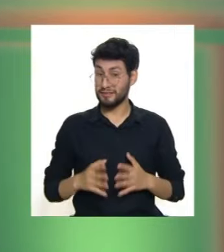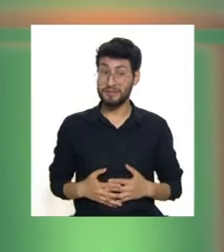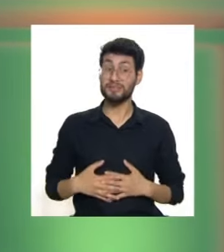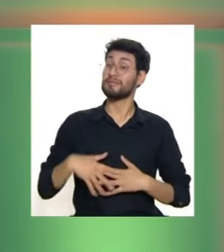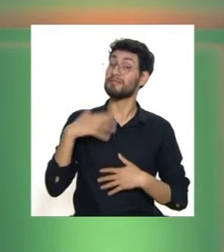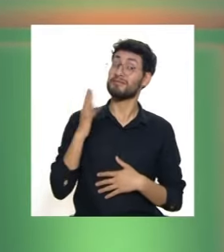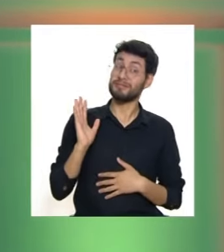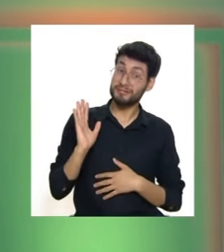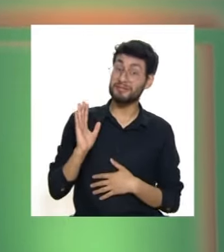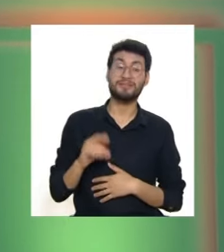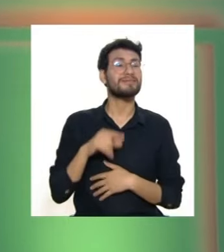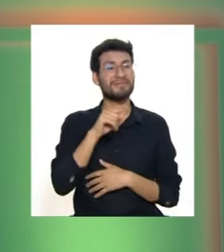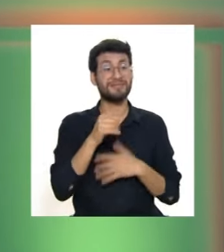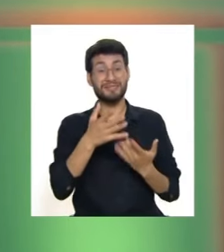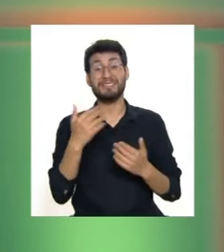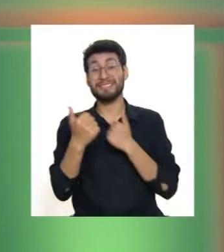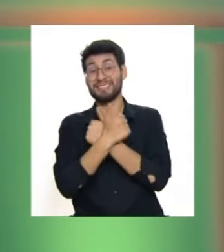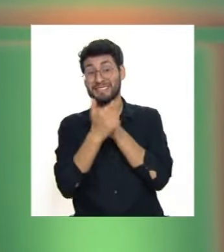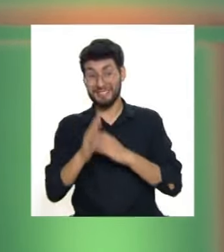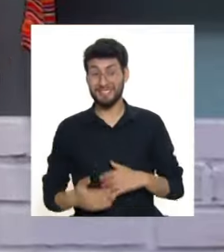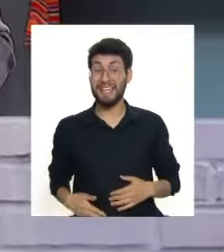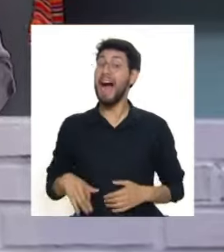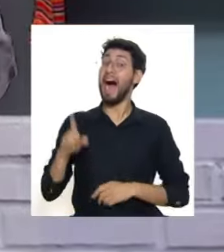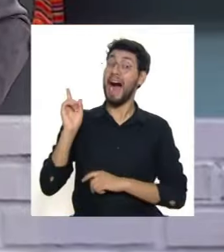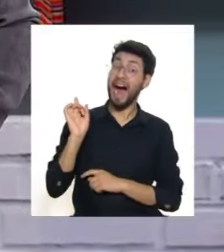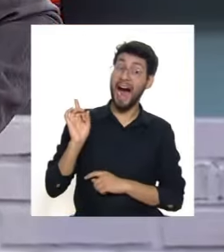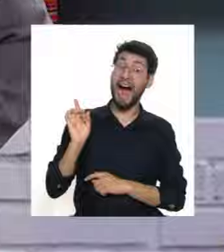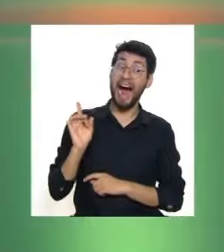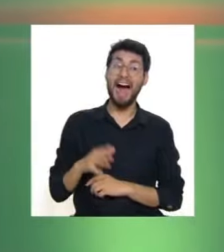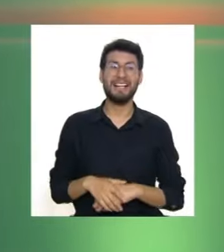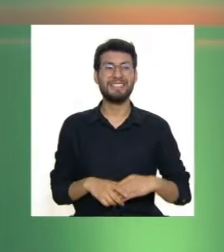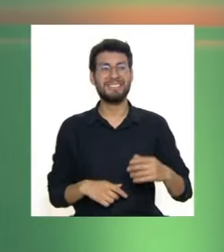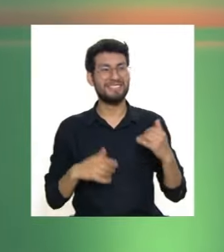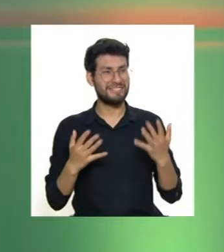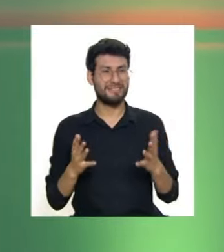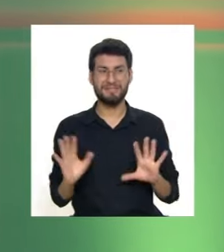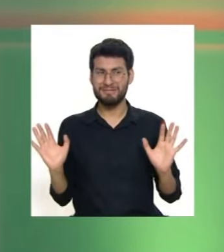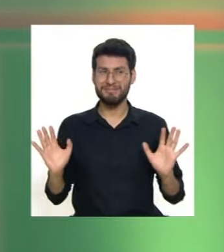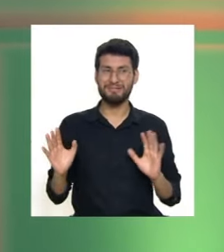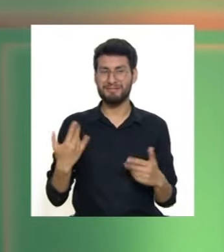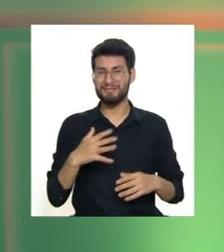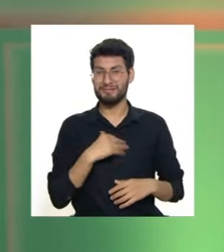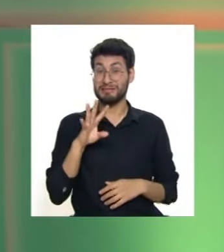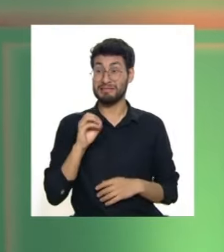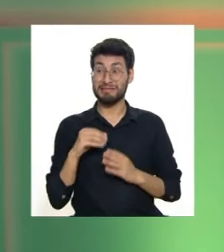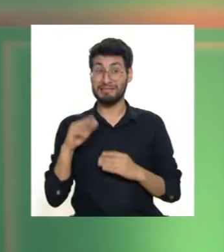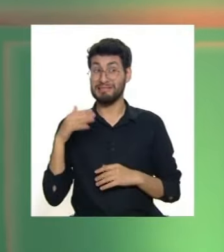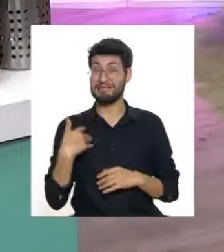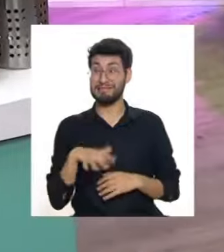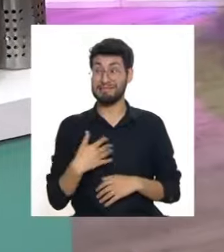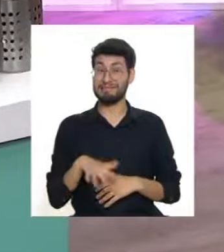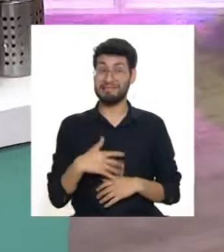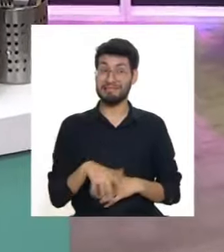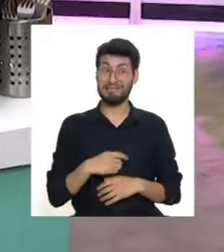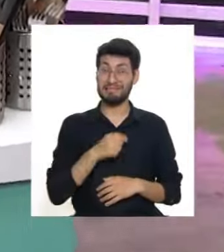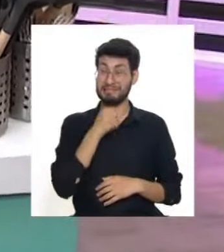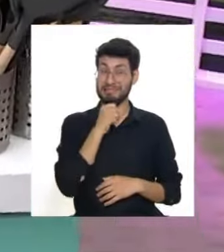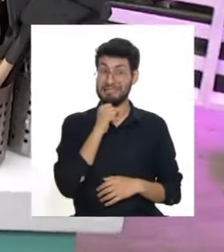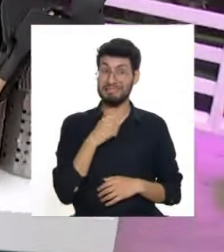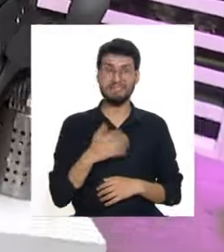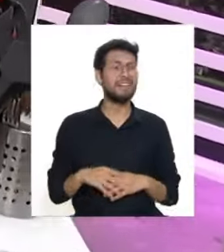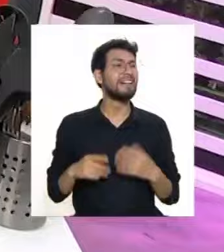ay. Ajá. Ayacucho. Ajá. Ay. Ya como que pasa los 40, creo, ¿no?